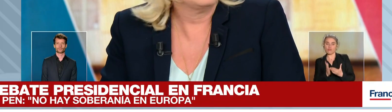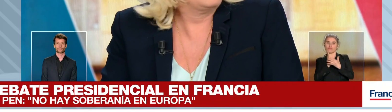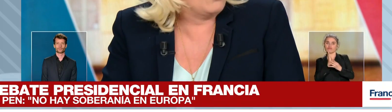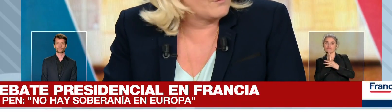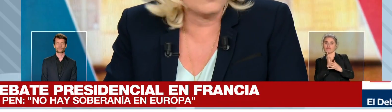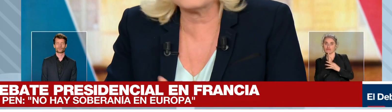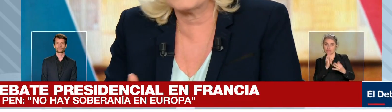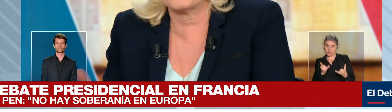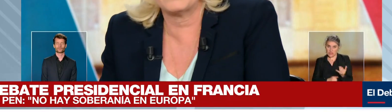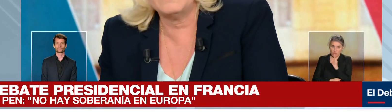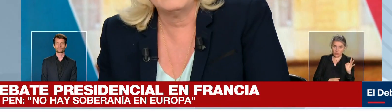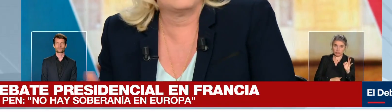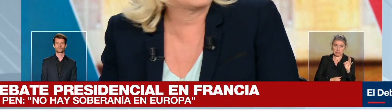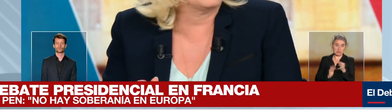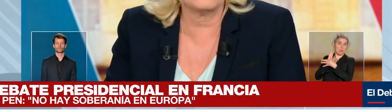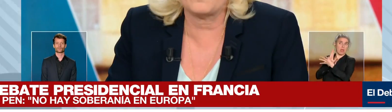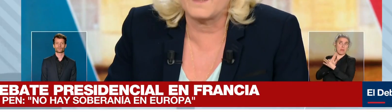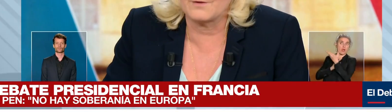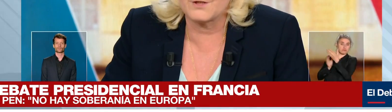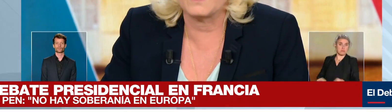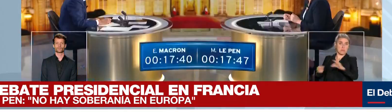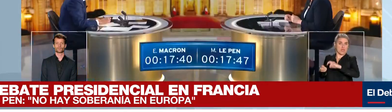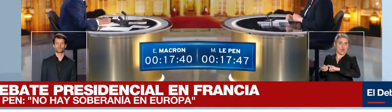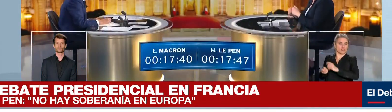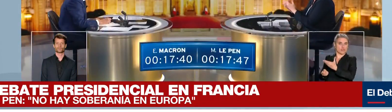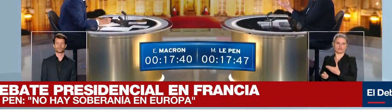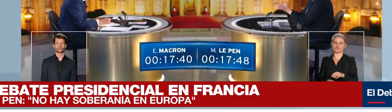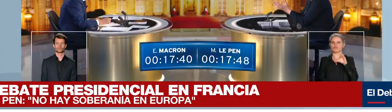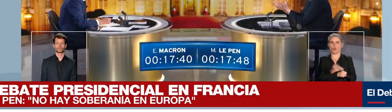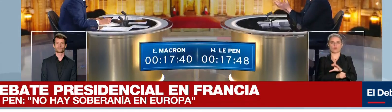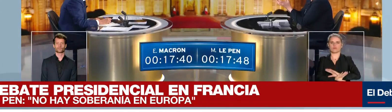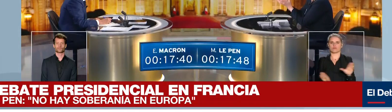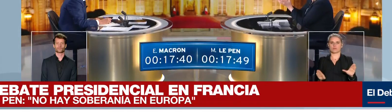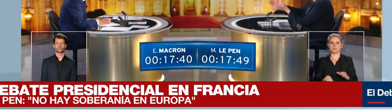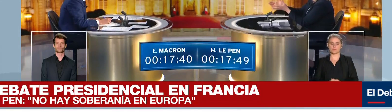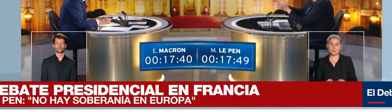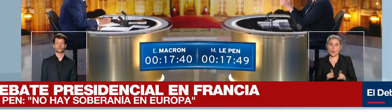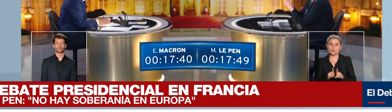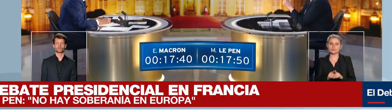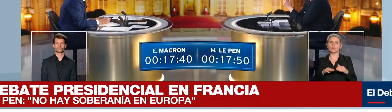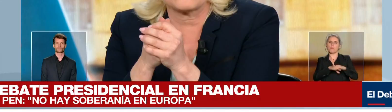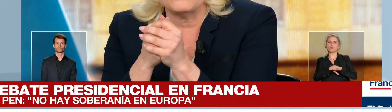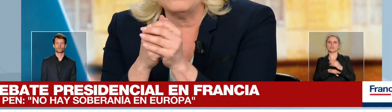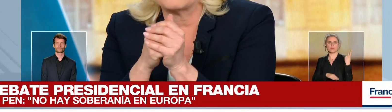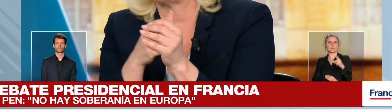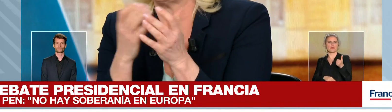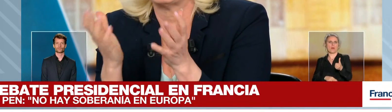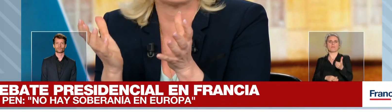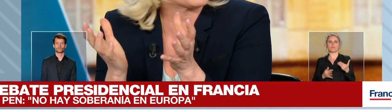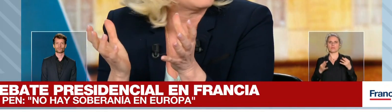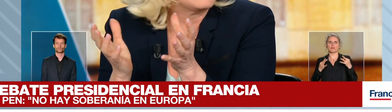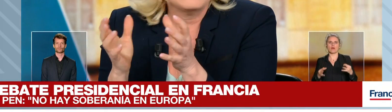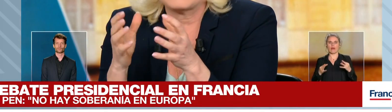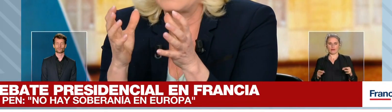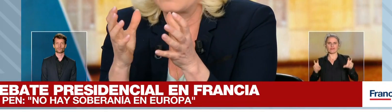y que lo que pagan no lo pagan en Francia, las cargas que pagan no las pagan en Francia, sino en sus países de origen.